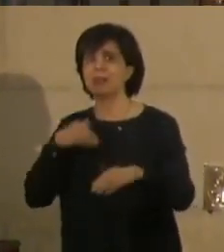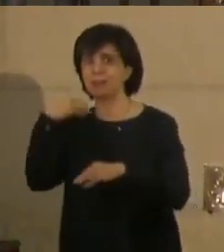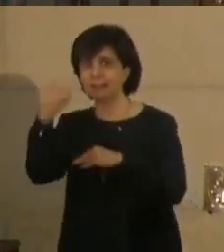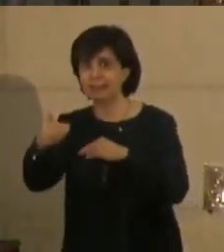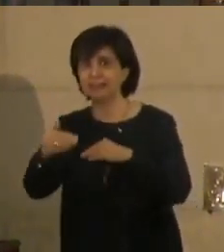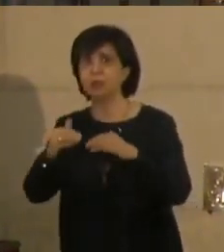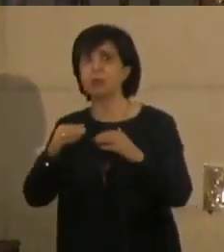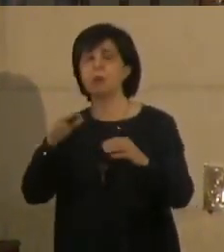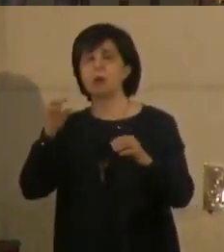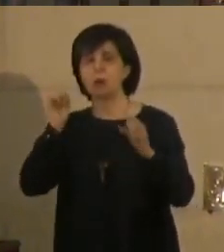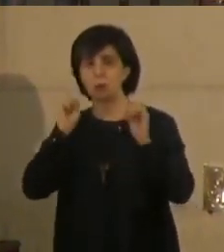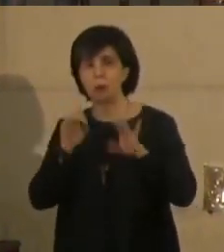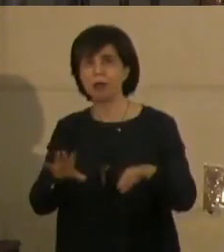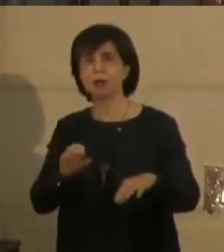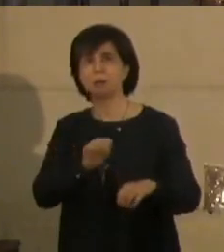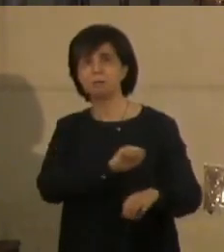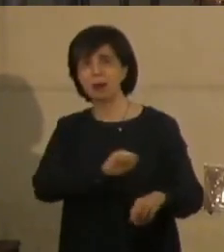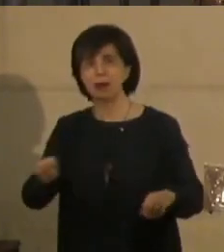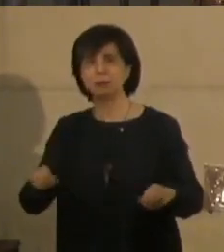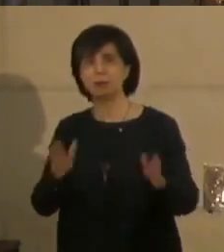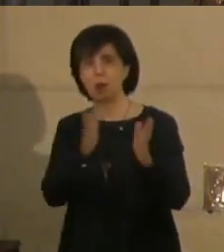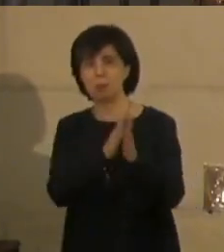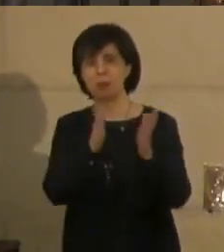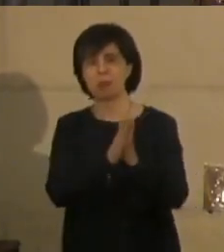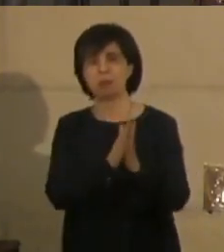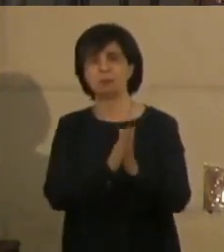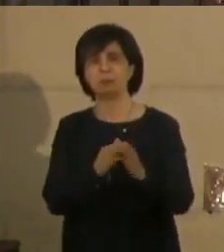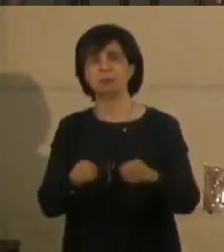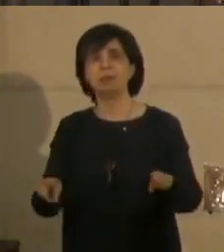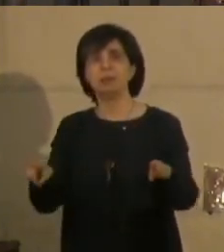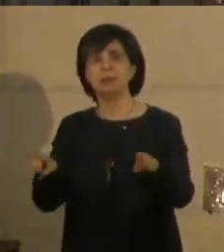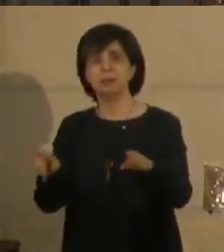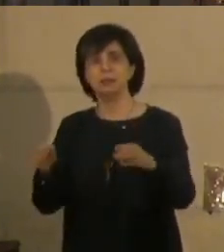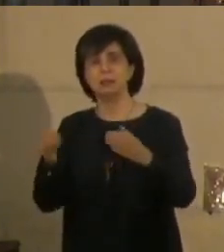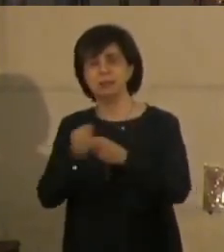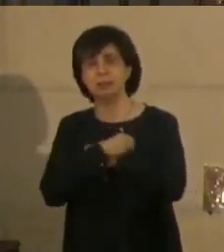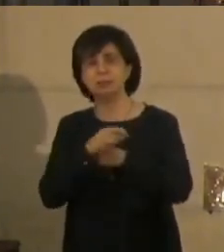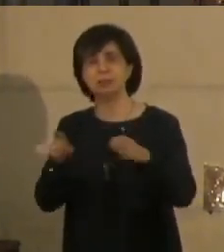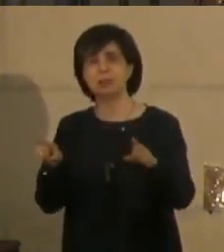Bernabé. Por eso, queridos hermanos,